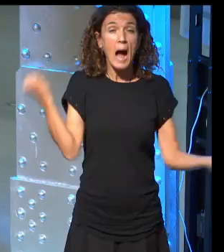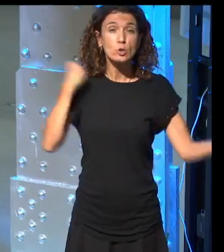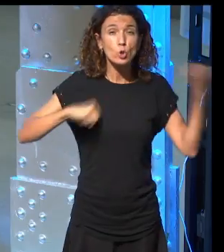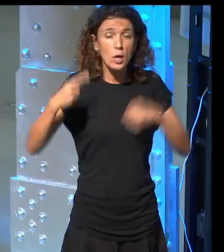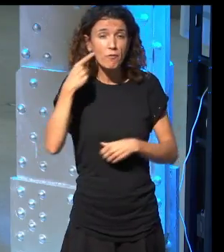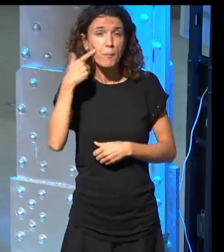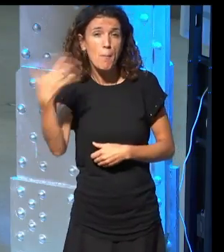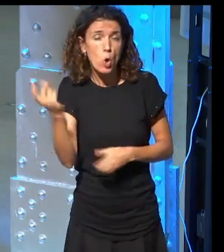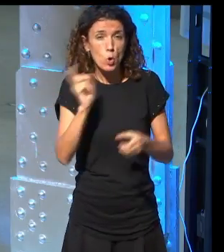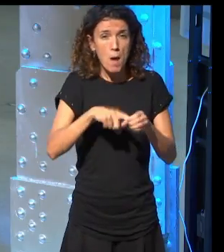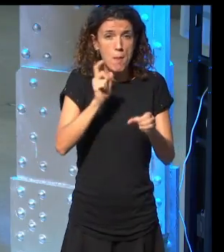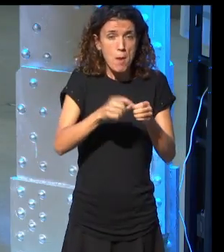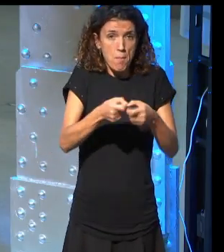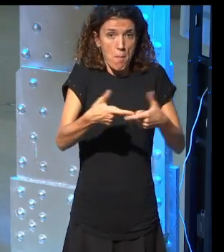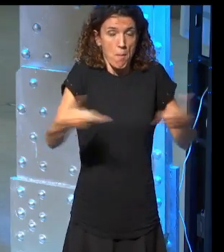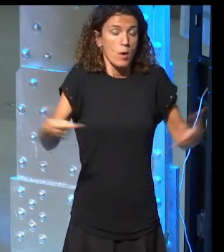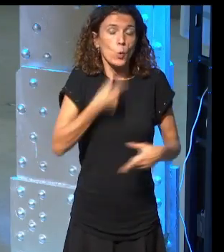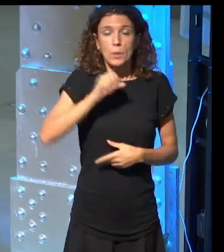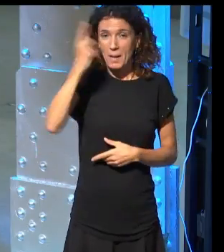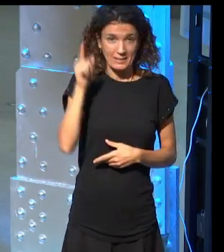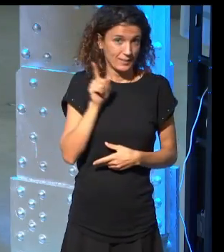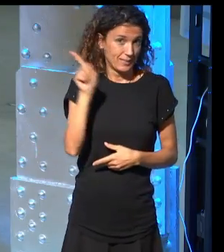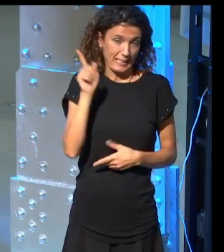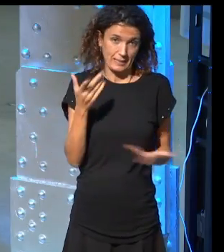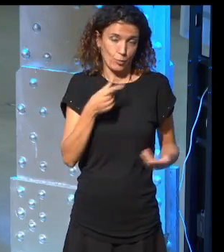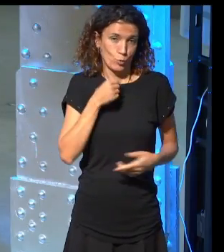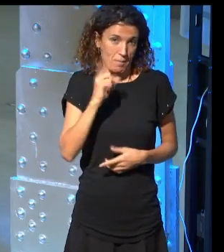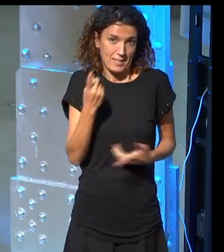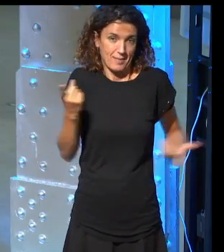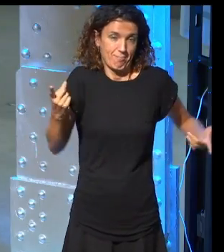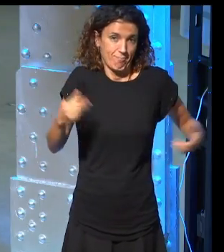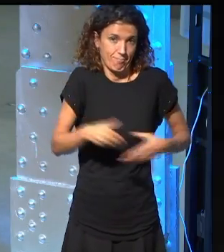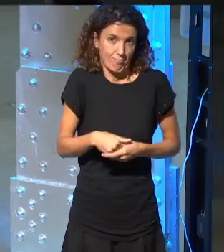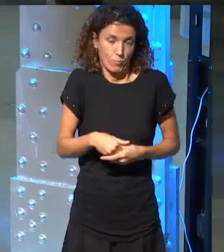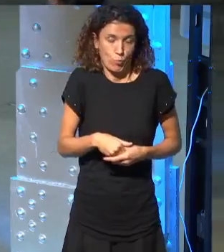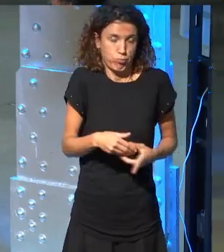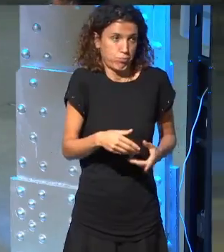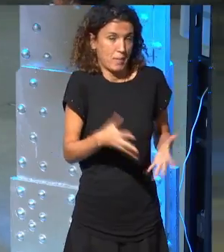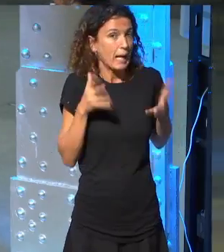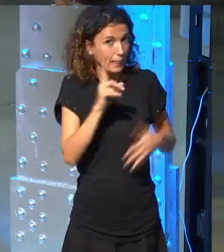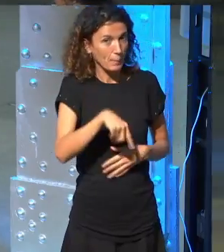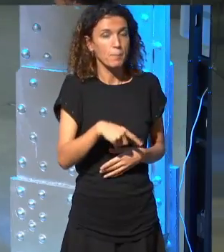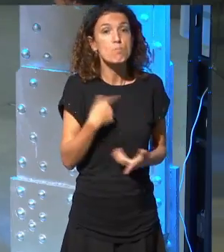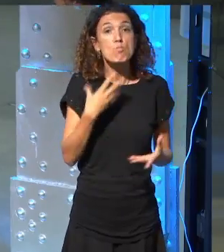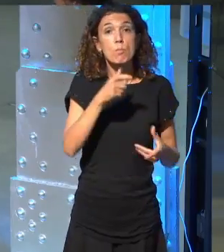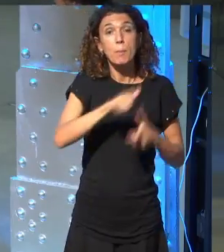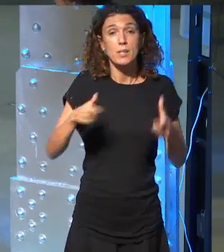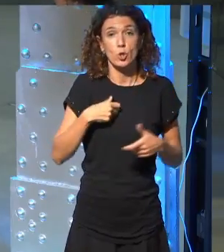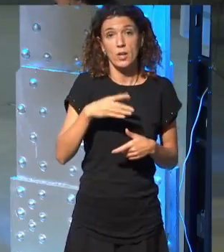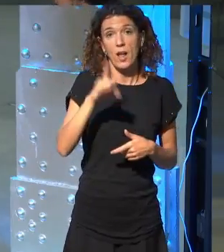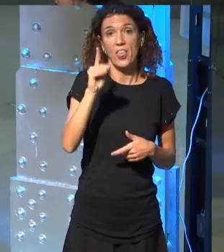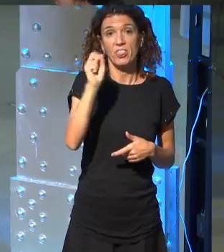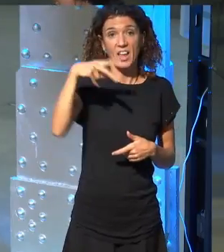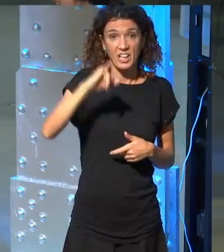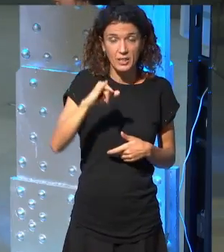y famosos que se fueron sumando, yo creo que este es mi favorito. Totalmente. Porque... Vamos, estoy súper contento. Porque, claro, hubo mucha gente, por ejemplo, Dani